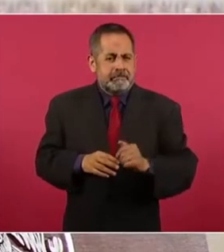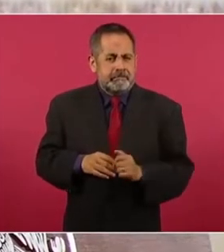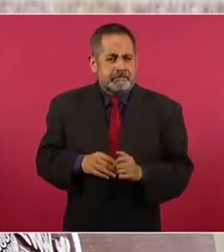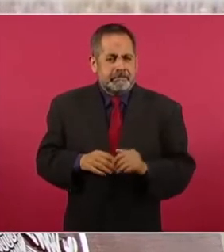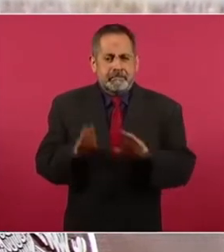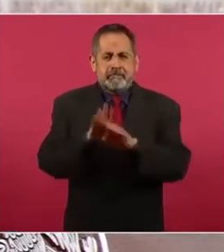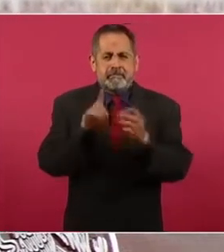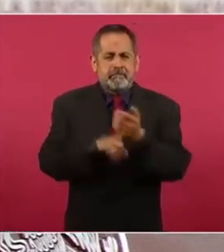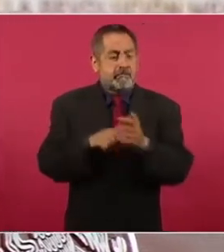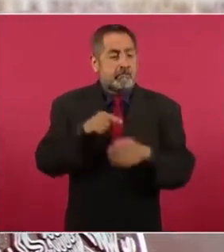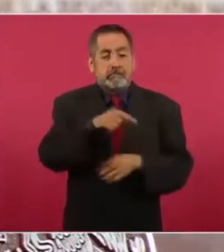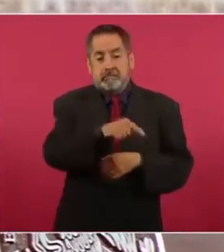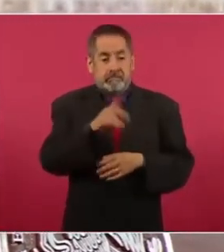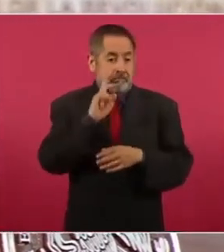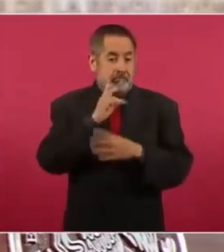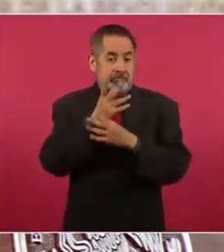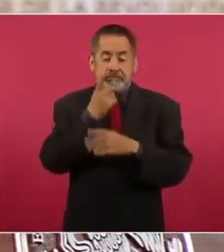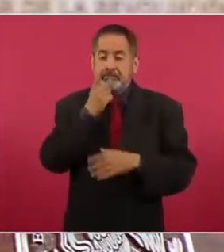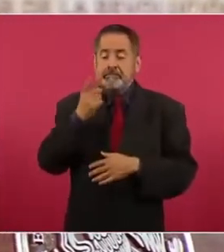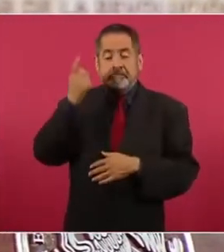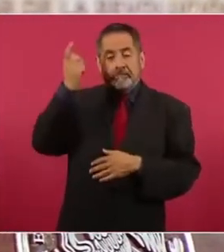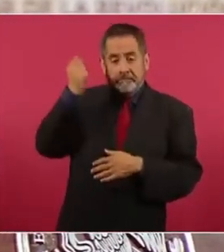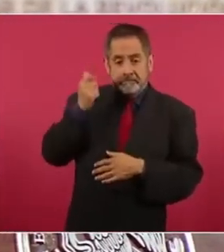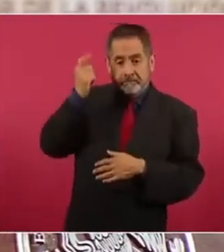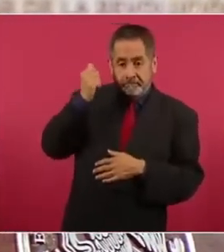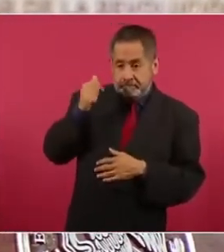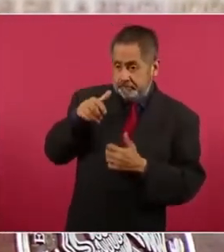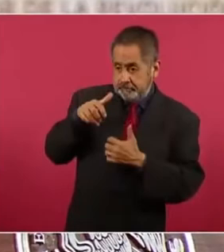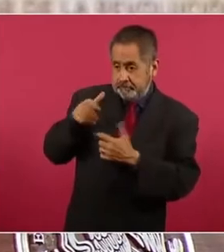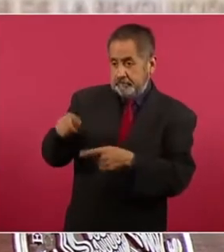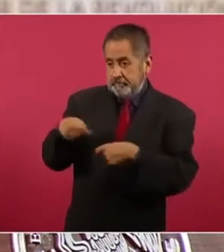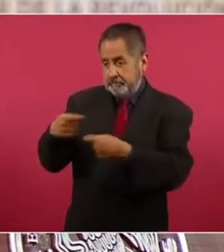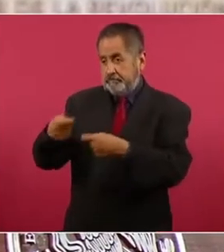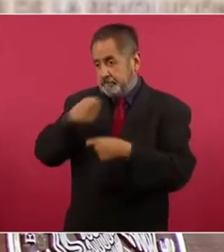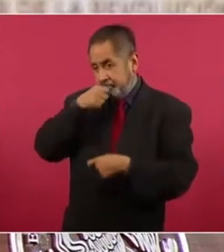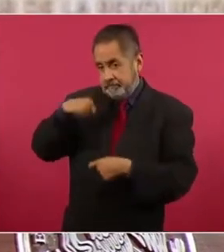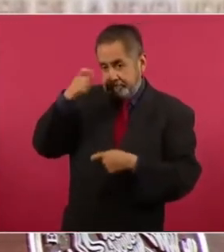que con las pensiones que se entregan a los adultos mayores